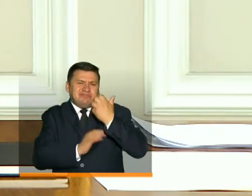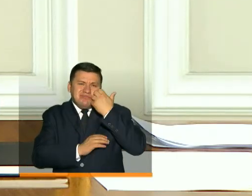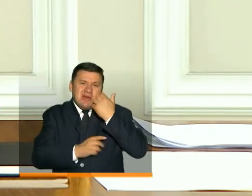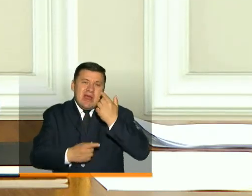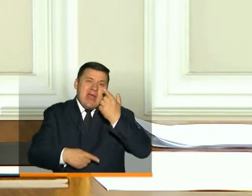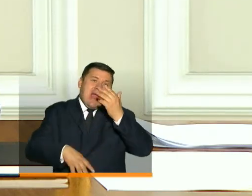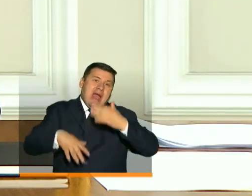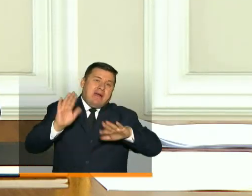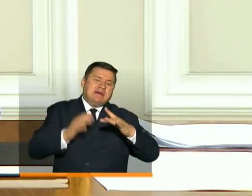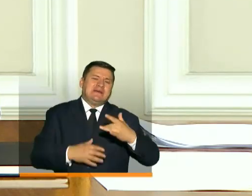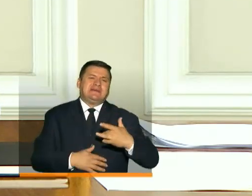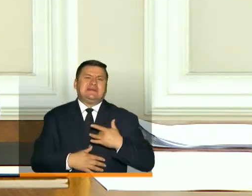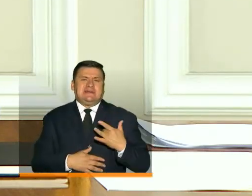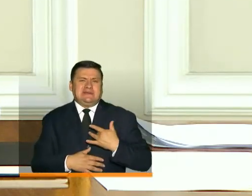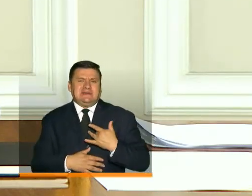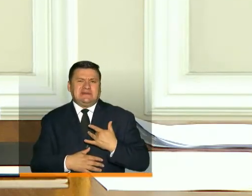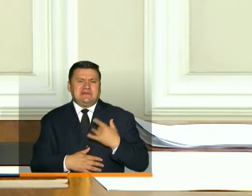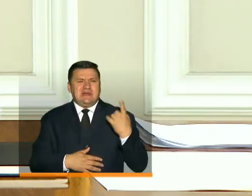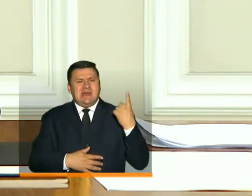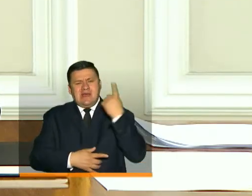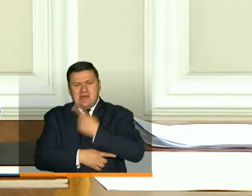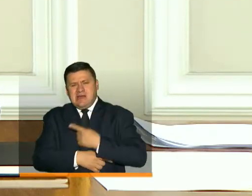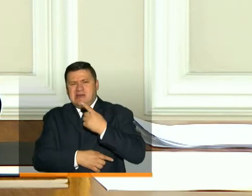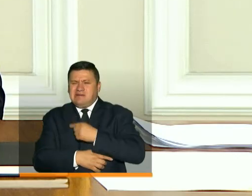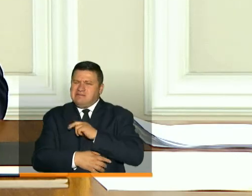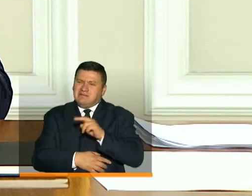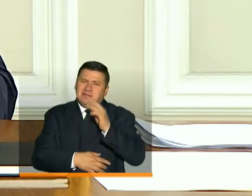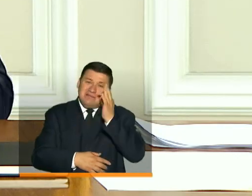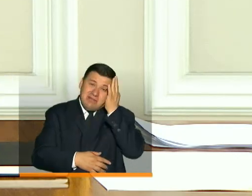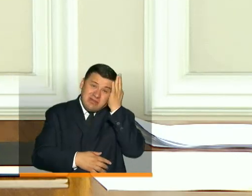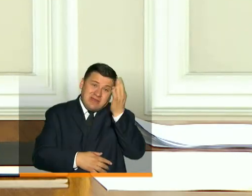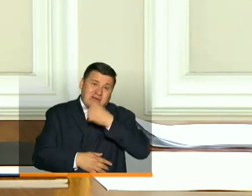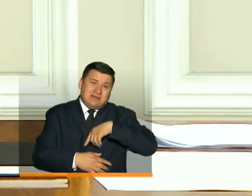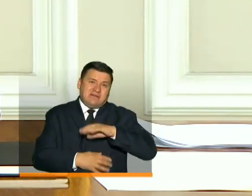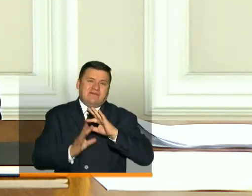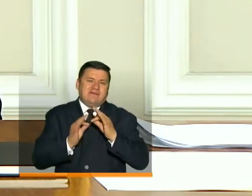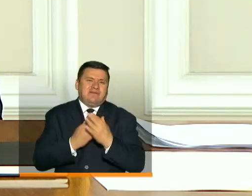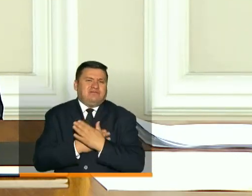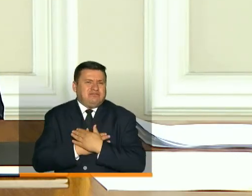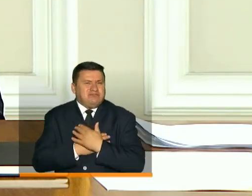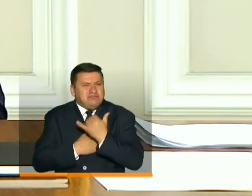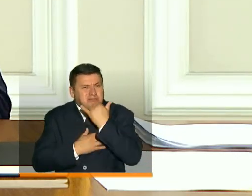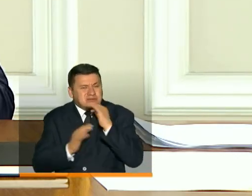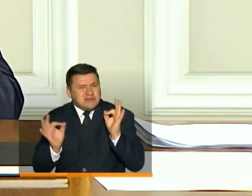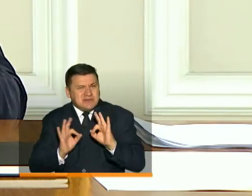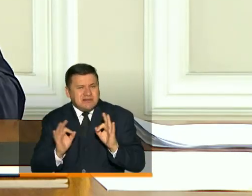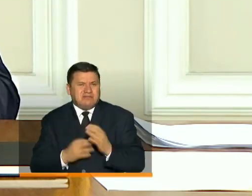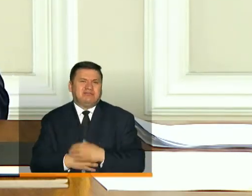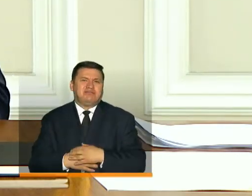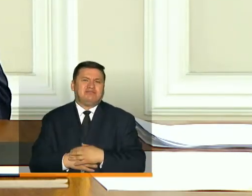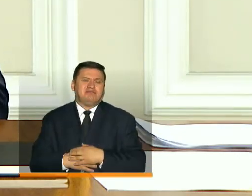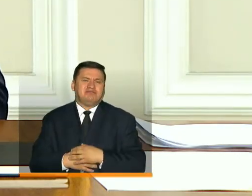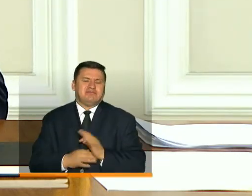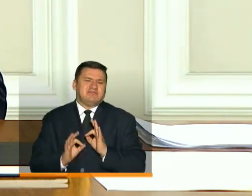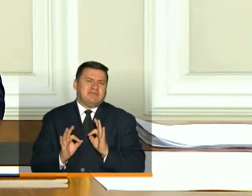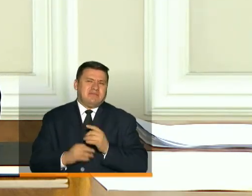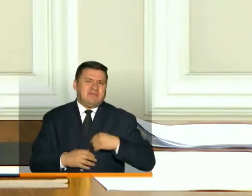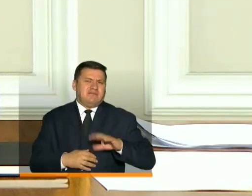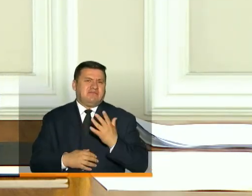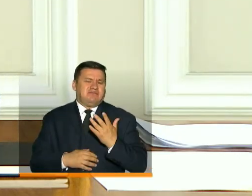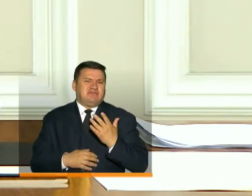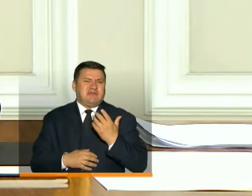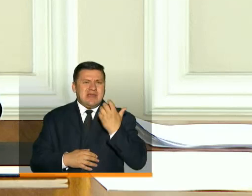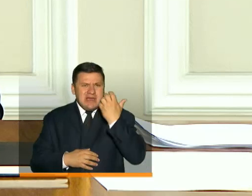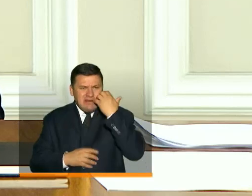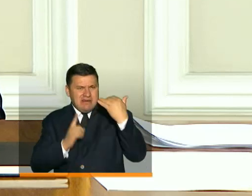veces cuando sentimos que hay una cotidianidad y de pronto a nuestros seres queridos no les ha pasado nada, de pronto nosotros no hemos sido agredidos